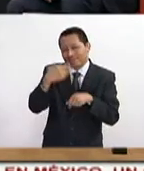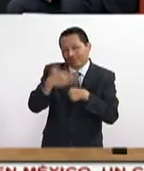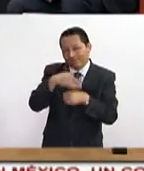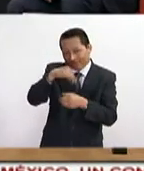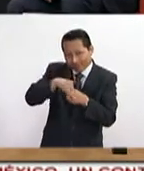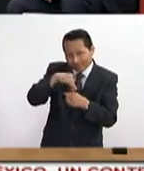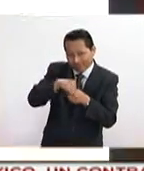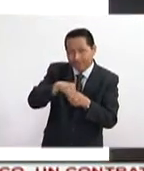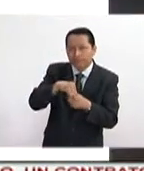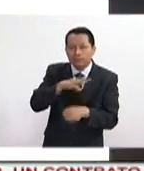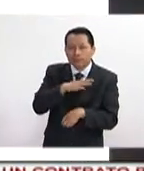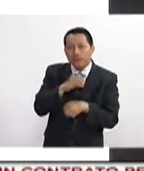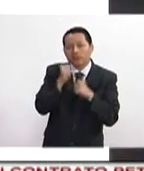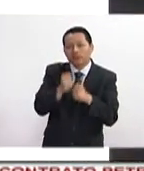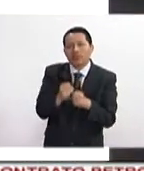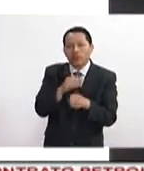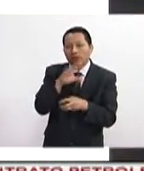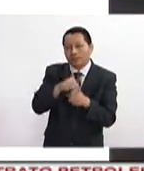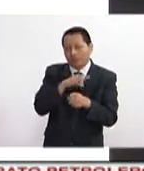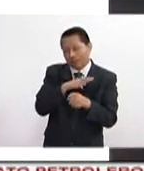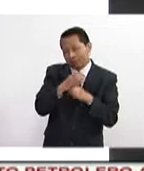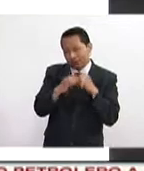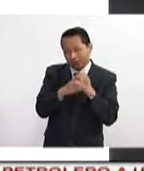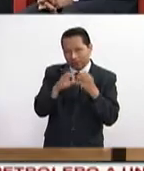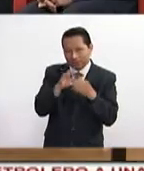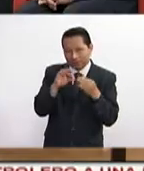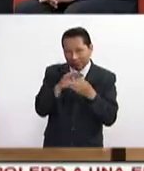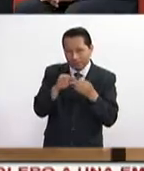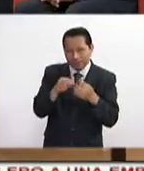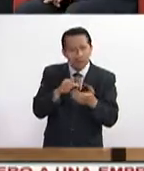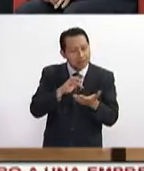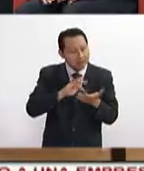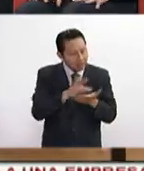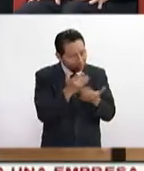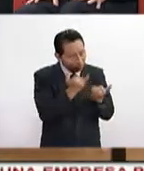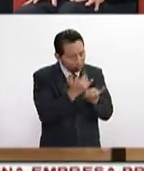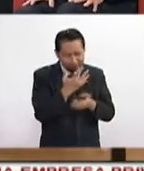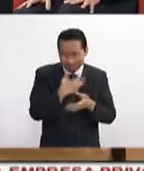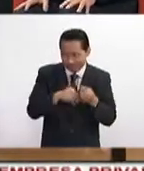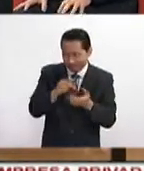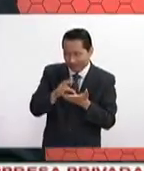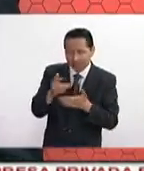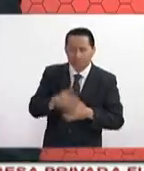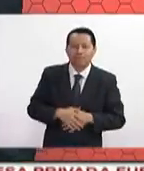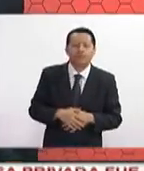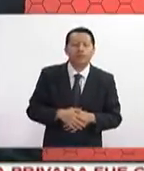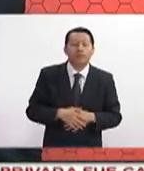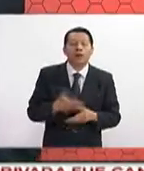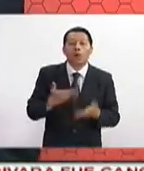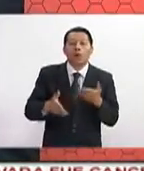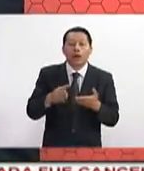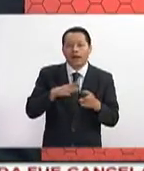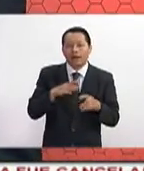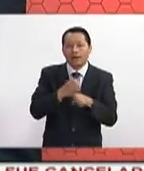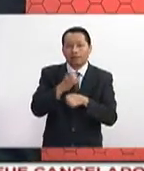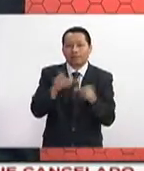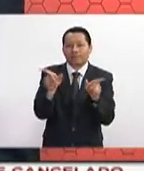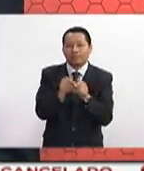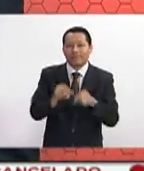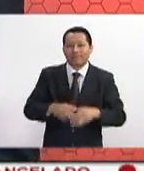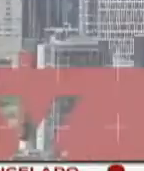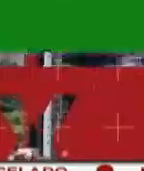elecciones, pues va a dar mucho de qué hablar. Muchísimas gracias por estar con nosotros. Gracias a ustedes. Gracias, Ana Paula. Gracias. Vamos ahora a las breves del